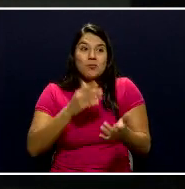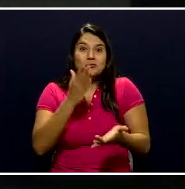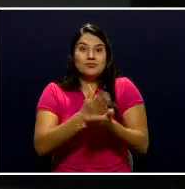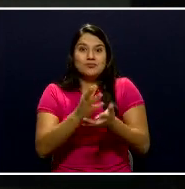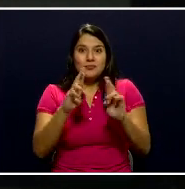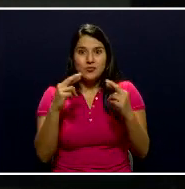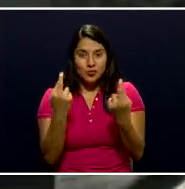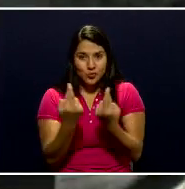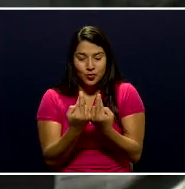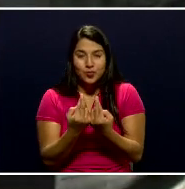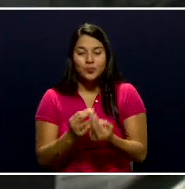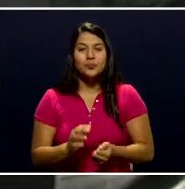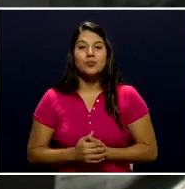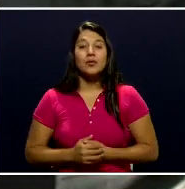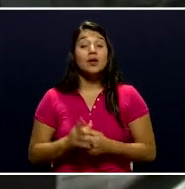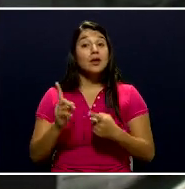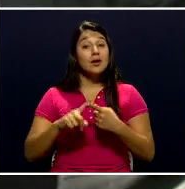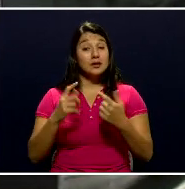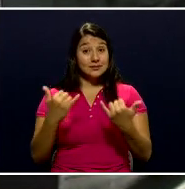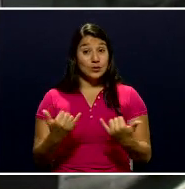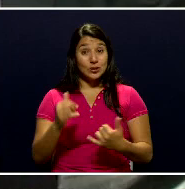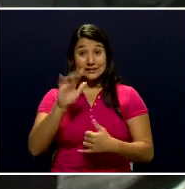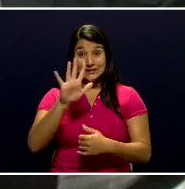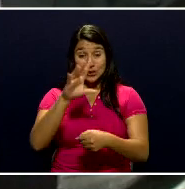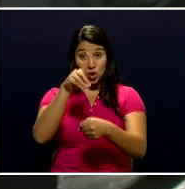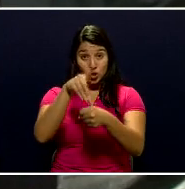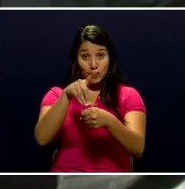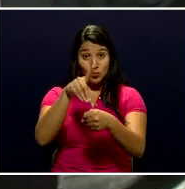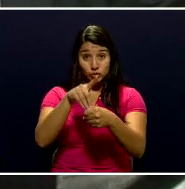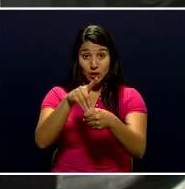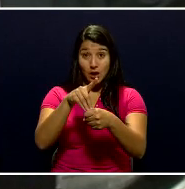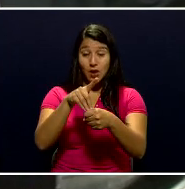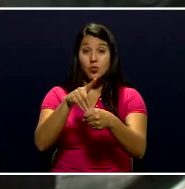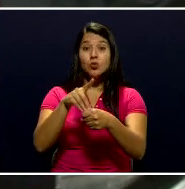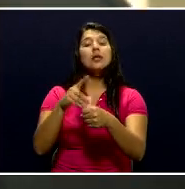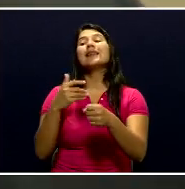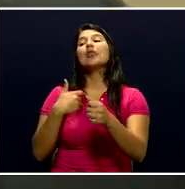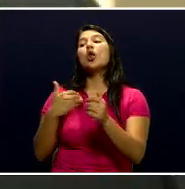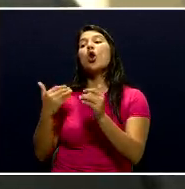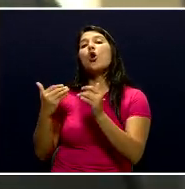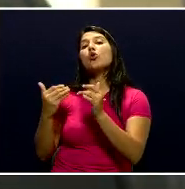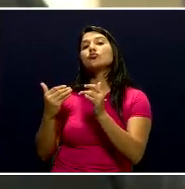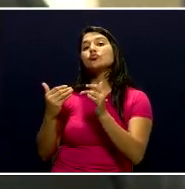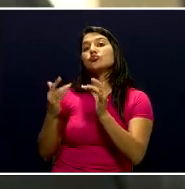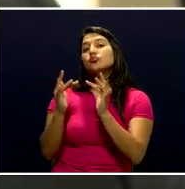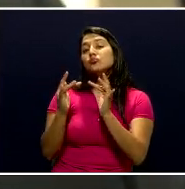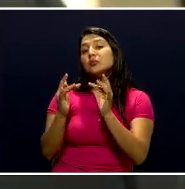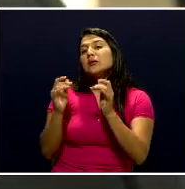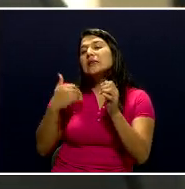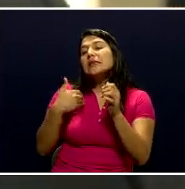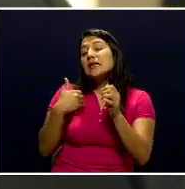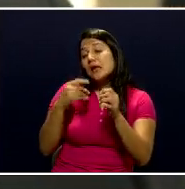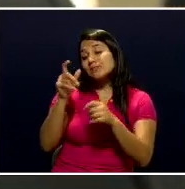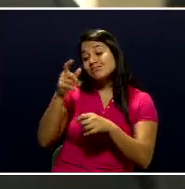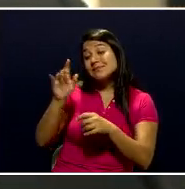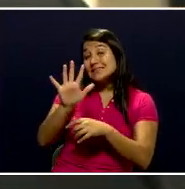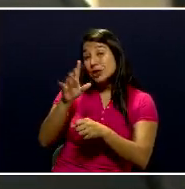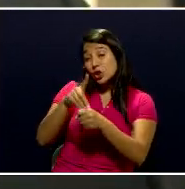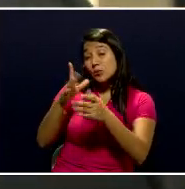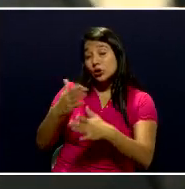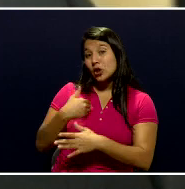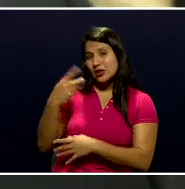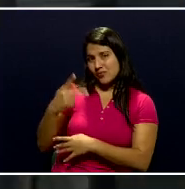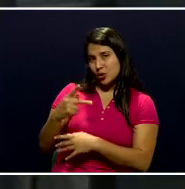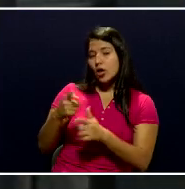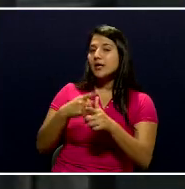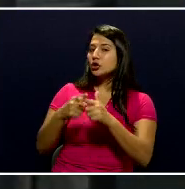adelante. Por el momento, 5 diputados relacionados con población de riesgo tienen permiso para ausentarse en la Asamblea